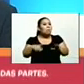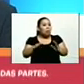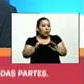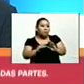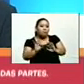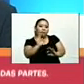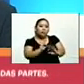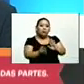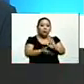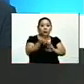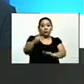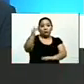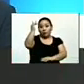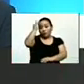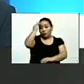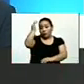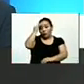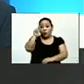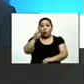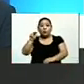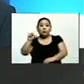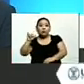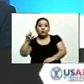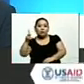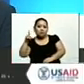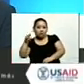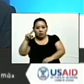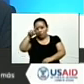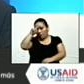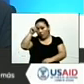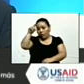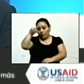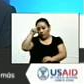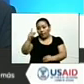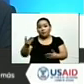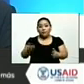Salvador. Conoce más en USAID Puentes para el Empleo en Facebook.